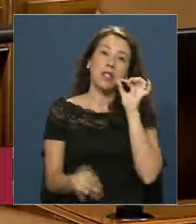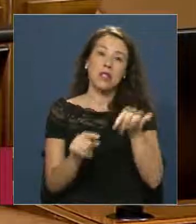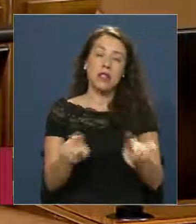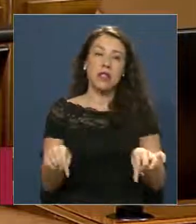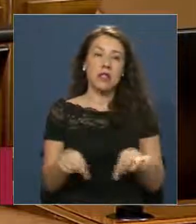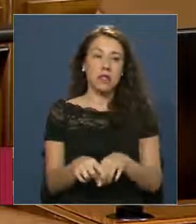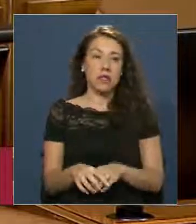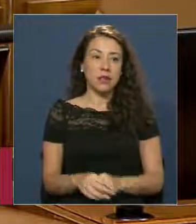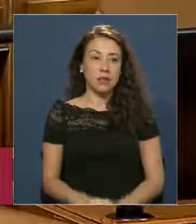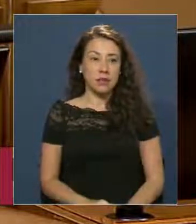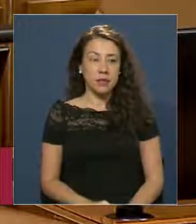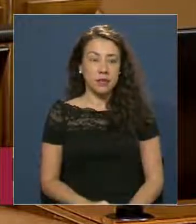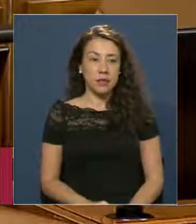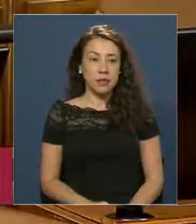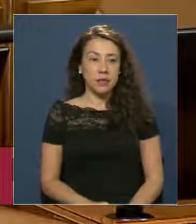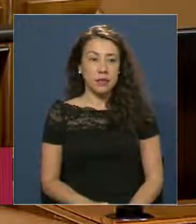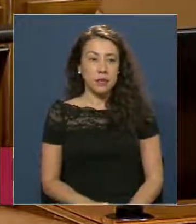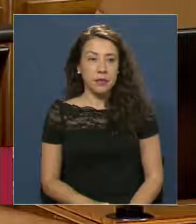sala.